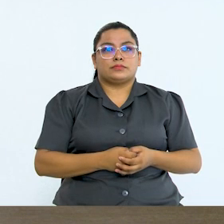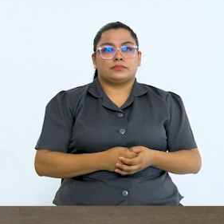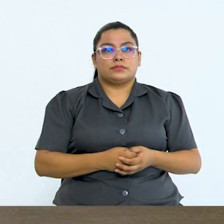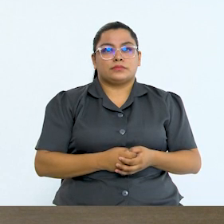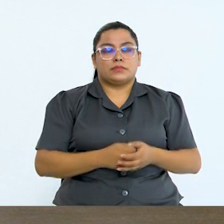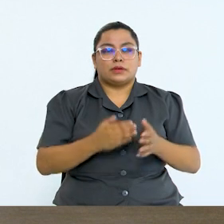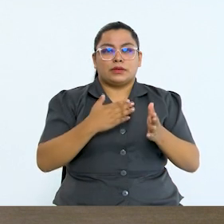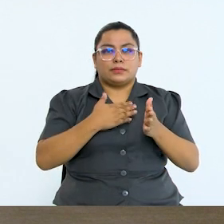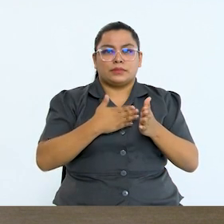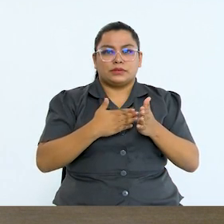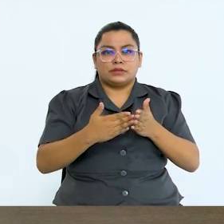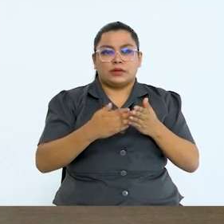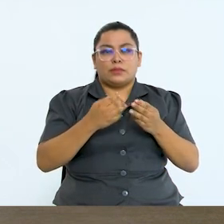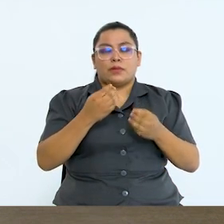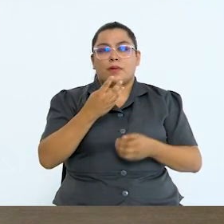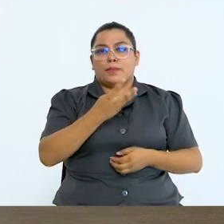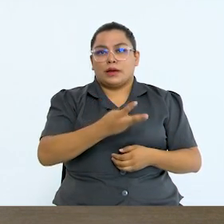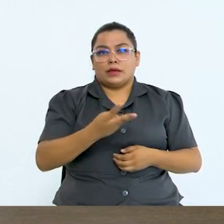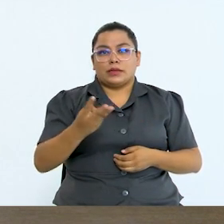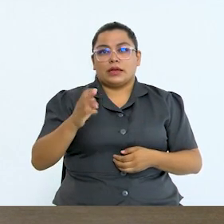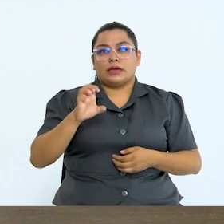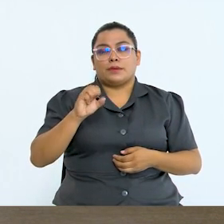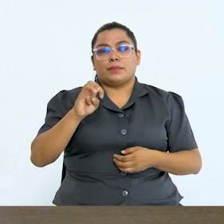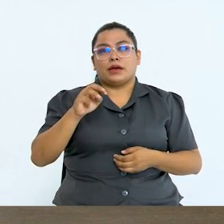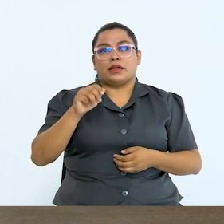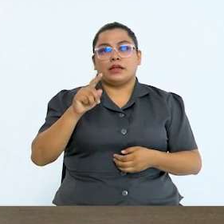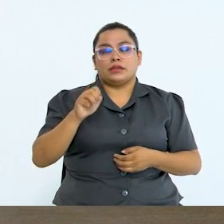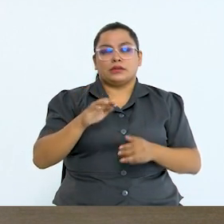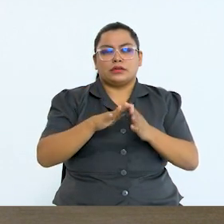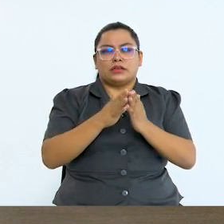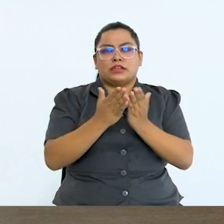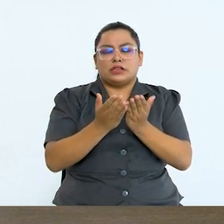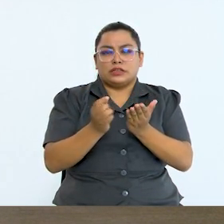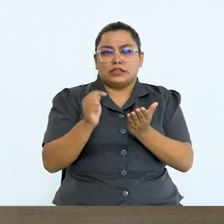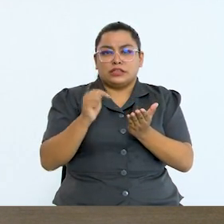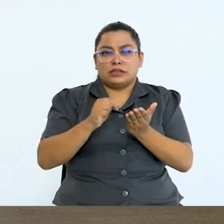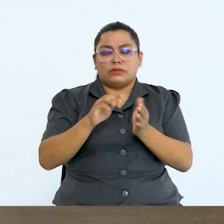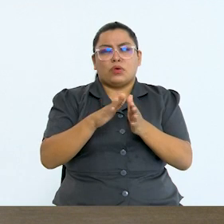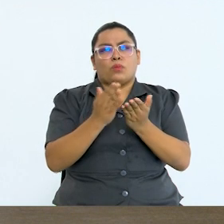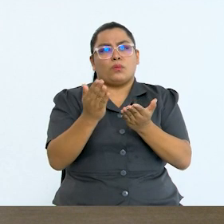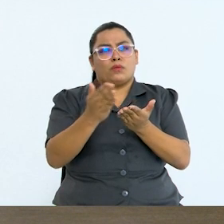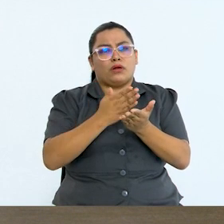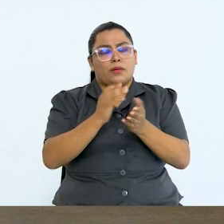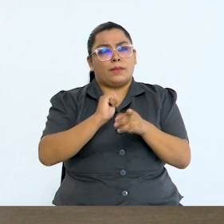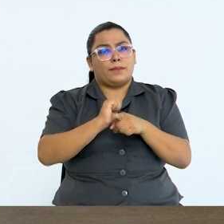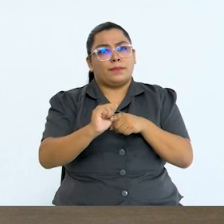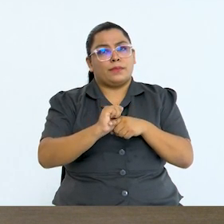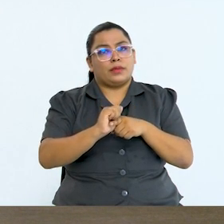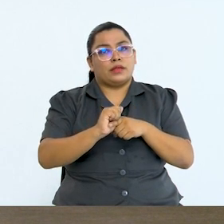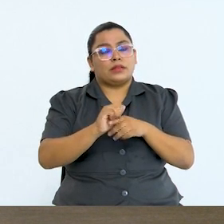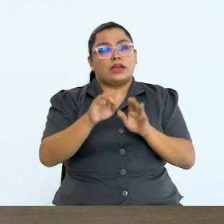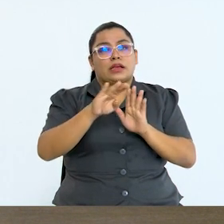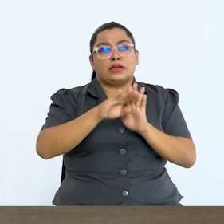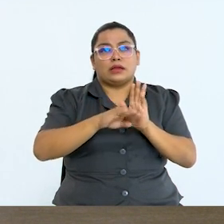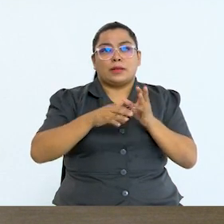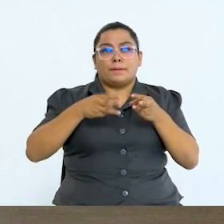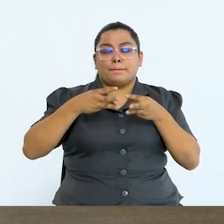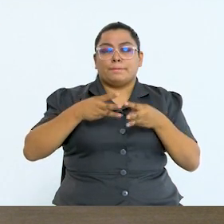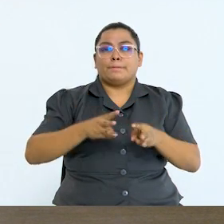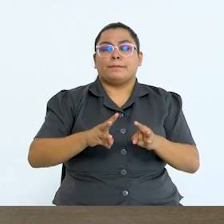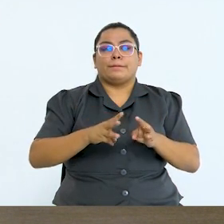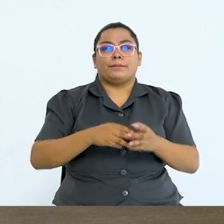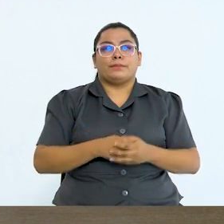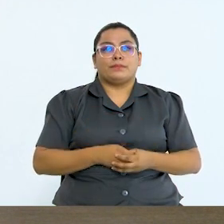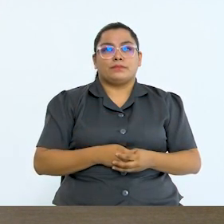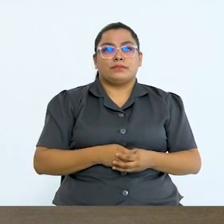con los materiales SMART, el libro de texto, el cuaderno de ejercicios y la guía metodológica. Para